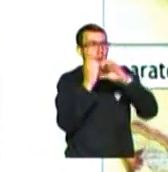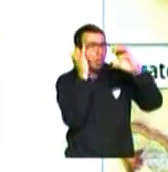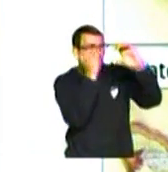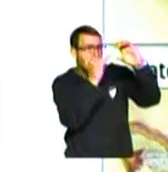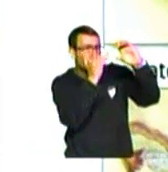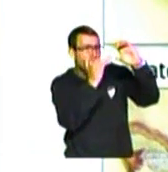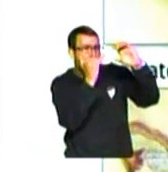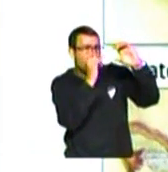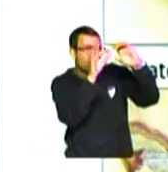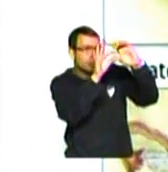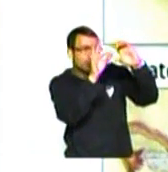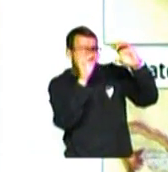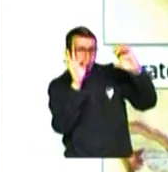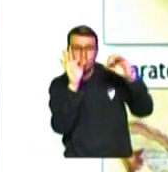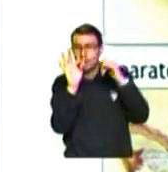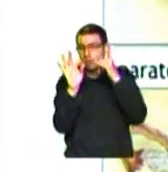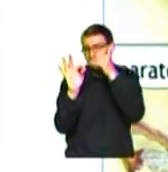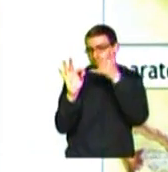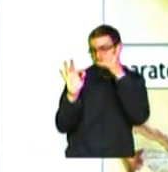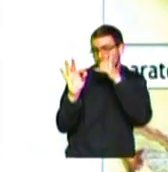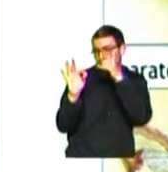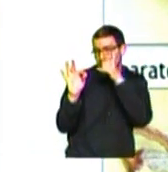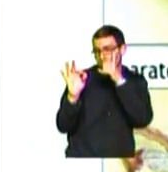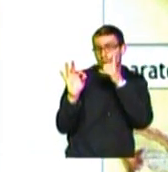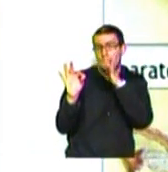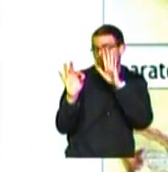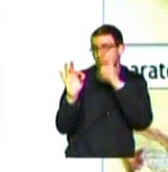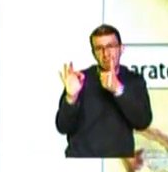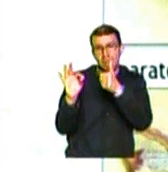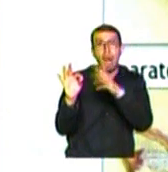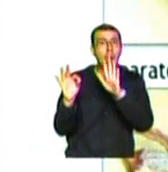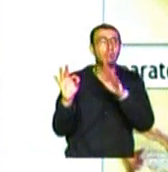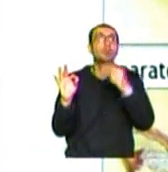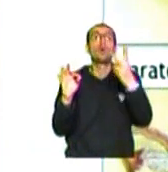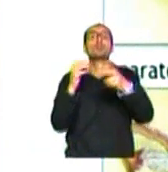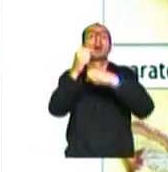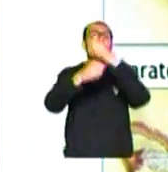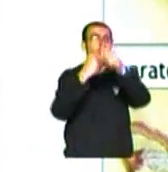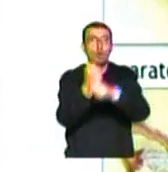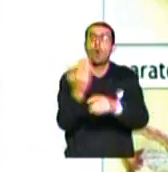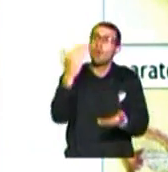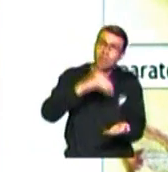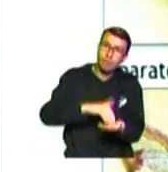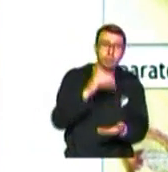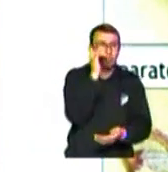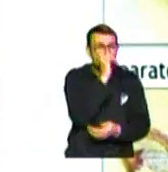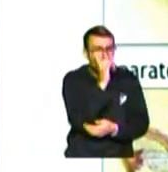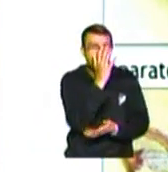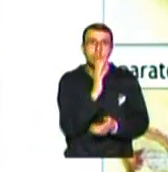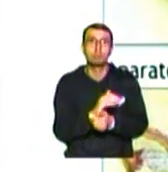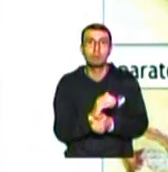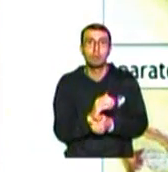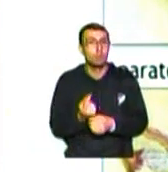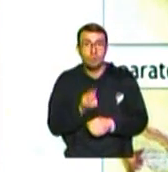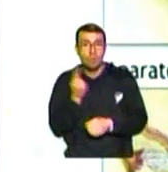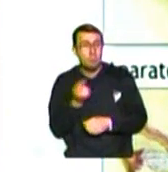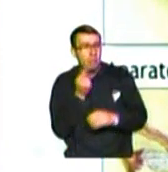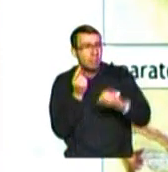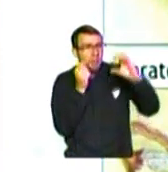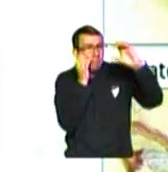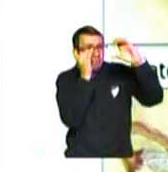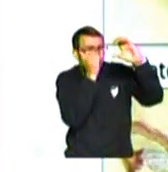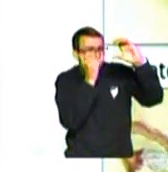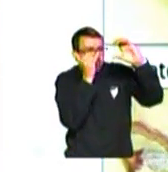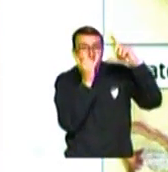pues perfectamente puede pasar a los 2 o 3 años, pero si tiene la colposcopia, si tiene citología sola, en mi concepto y en el concepto que